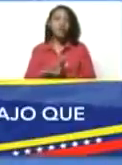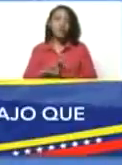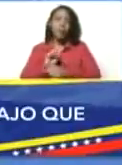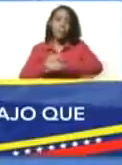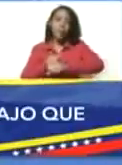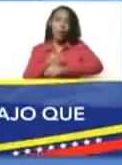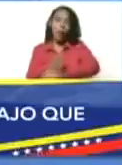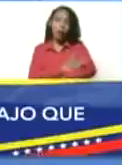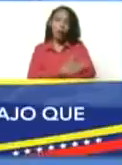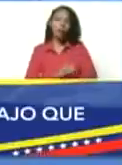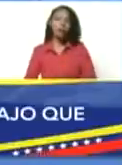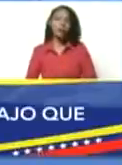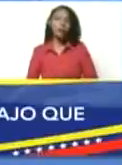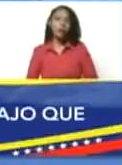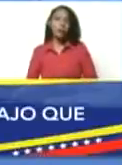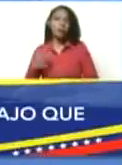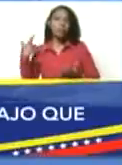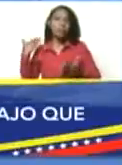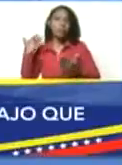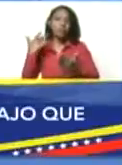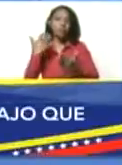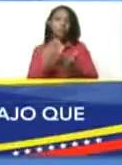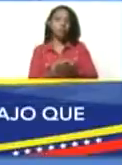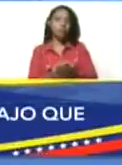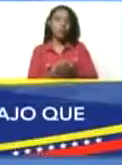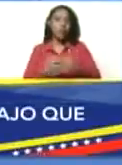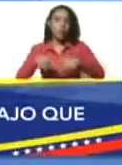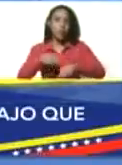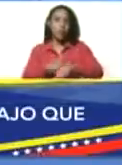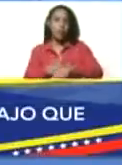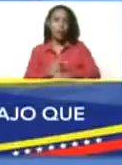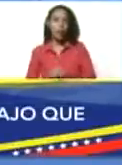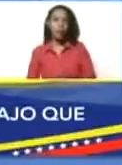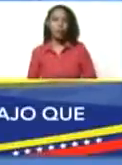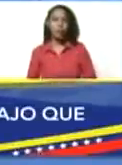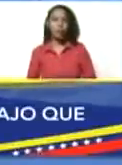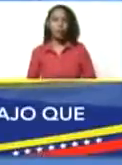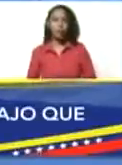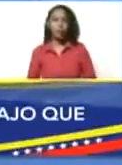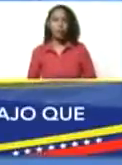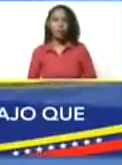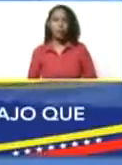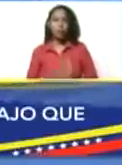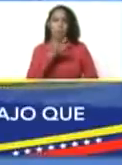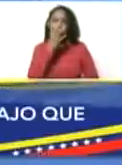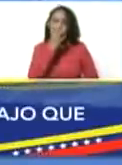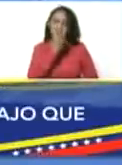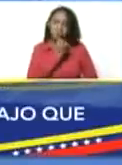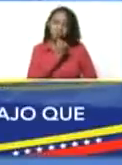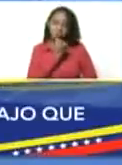prematuramente en el transcurso de este tiempo. Tristeza,